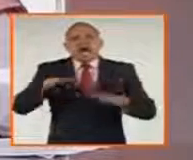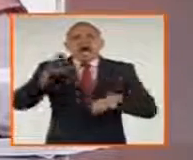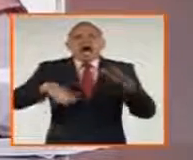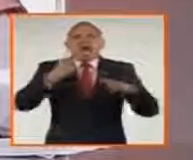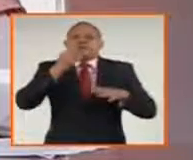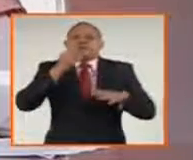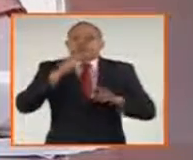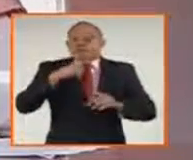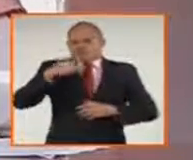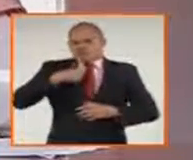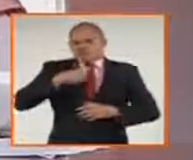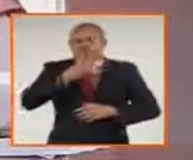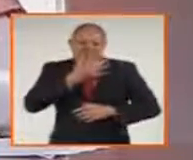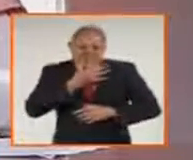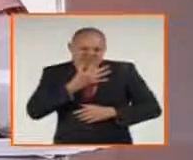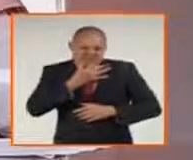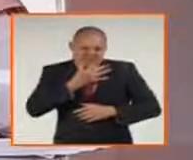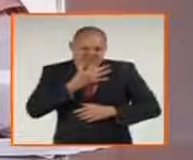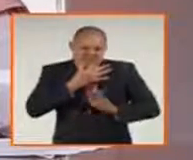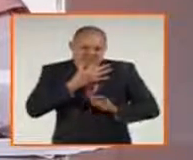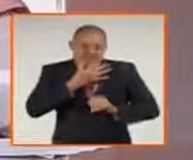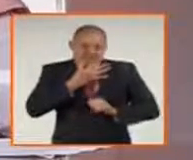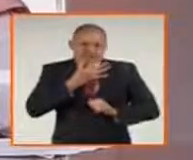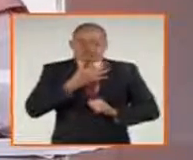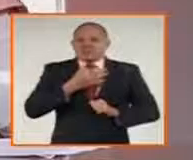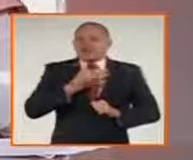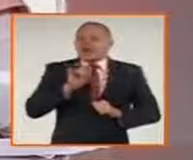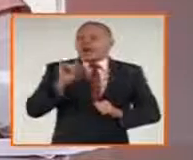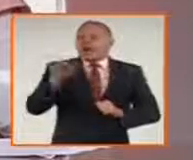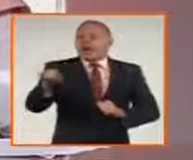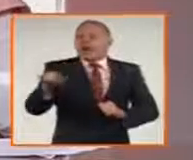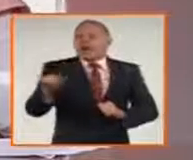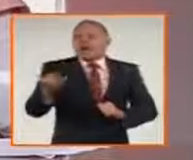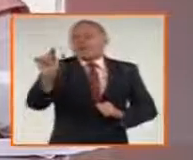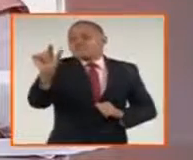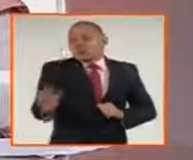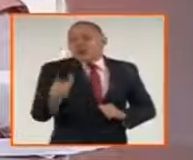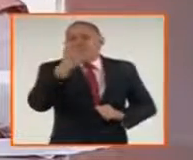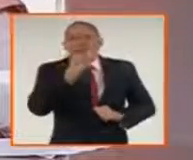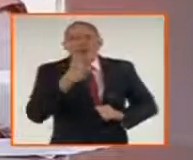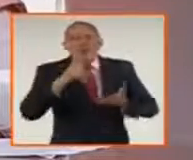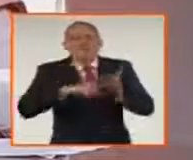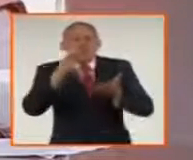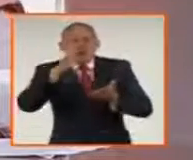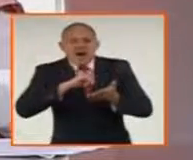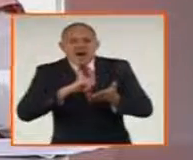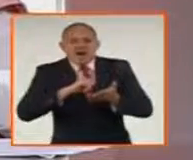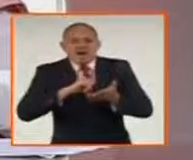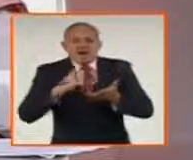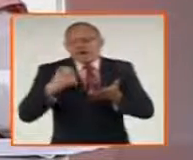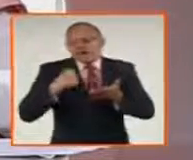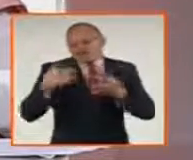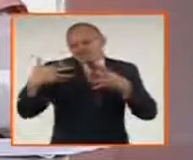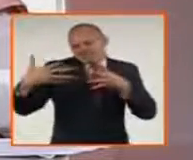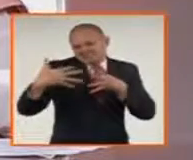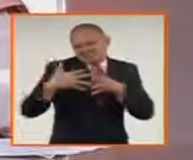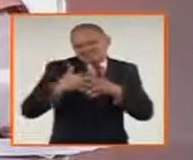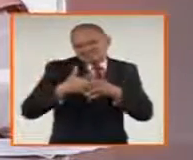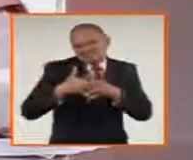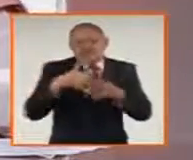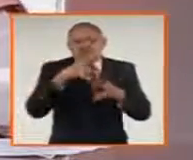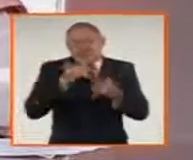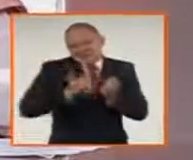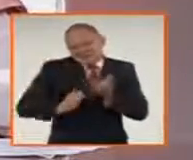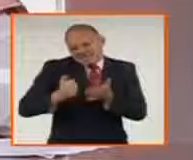socioafectividad. Es decir, ese vínculo de amor, de emotivo, de sentimientos, que para